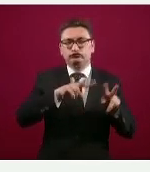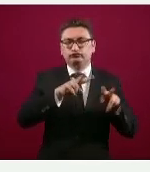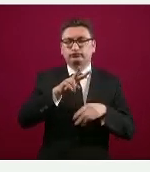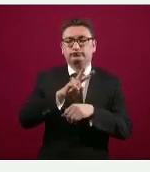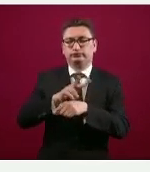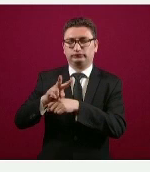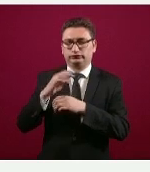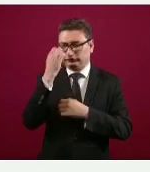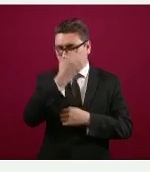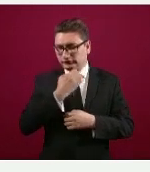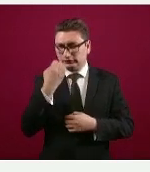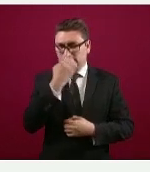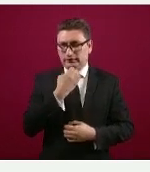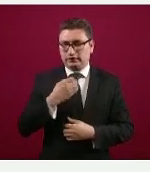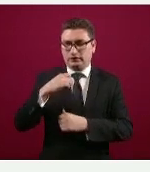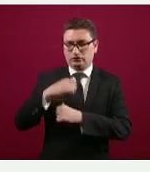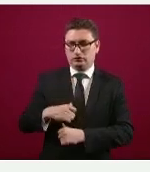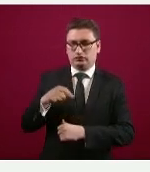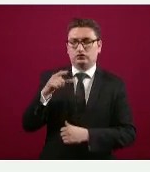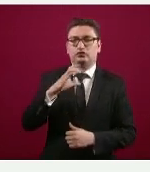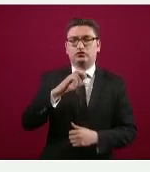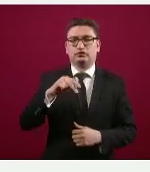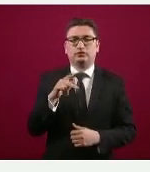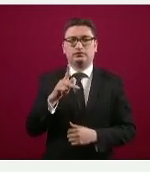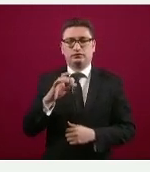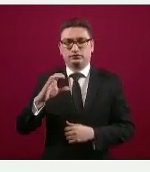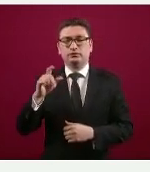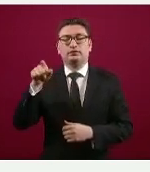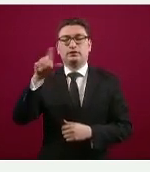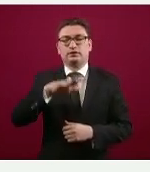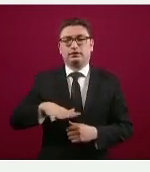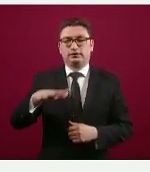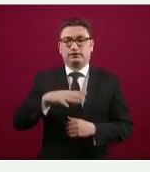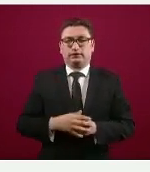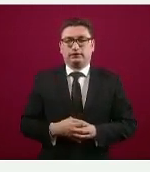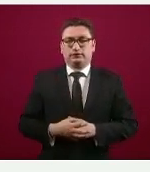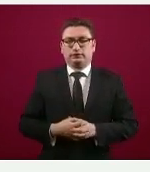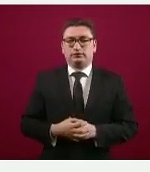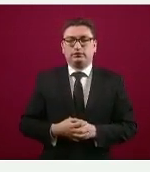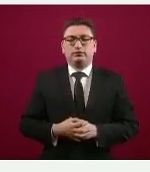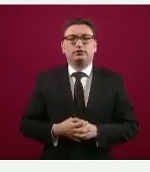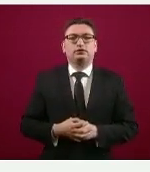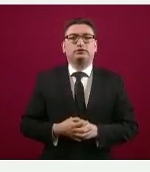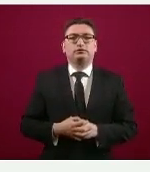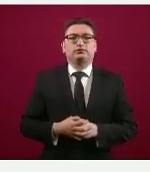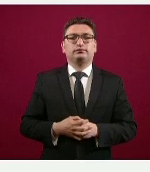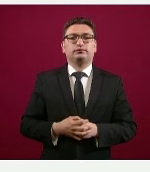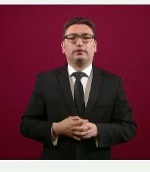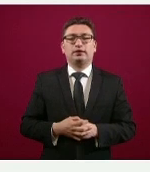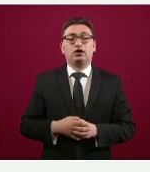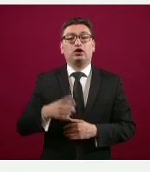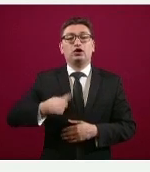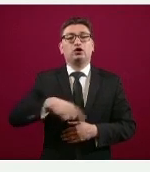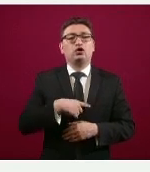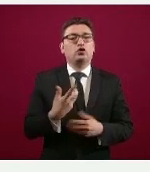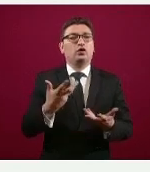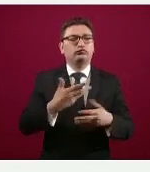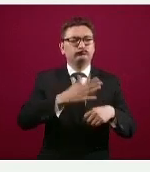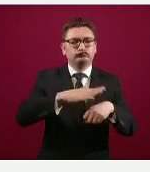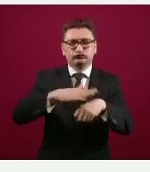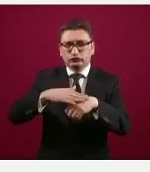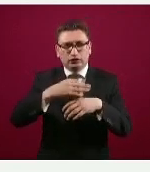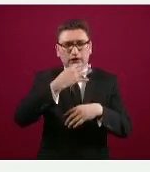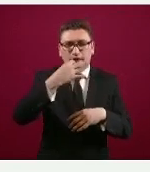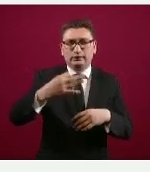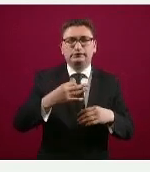capacitada, que puede emitir este tipo de alertas. Hacemos alertamientos oportunos, lluvias